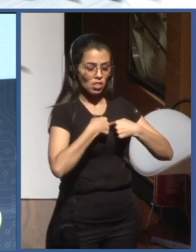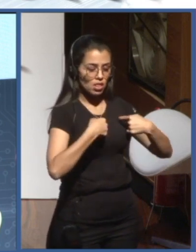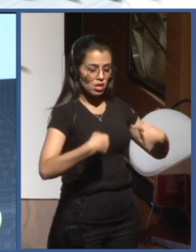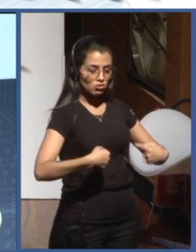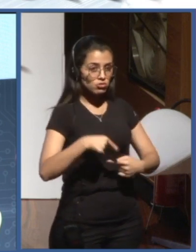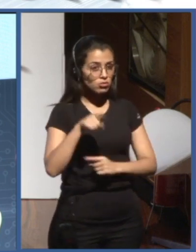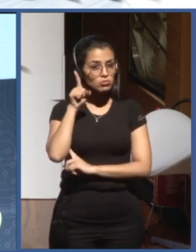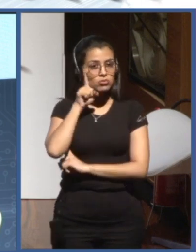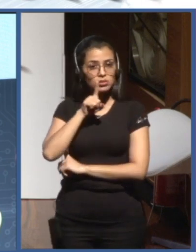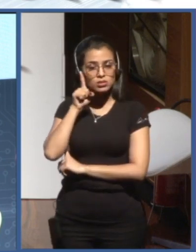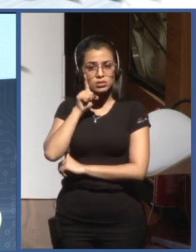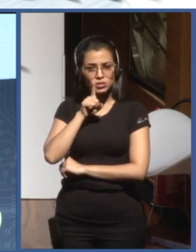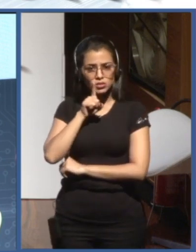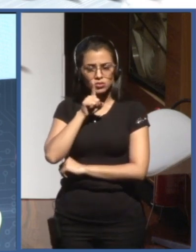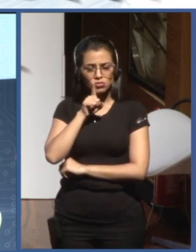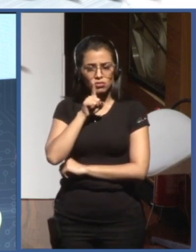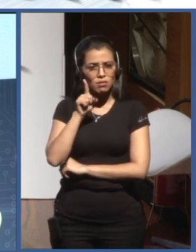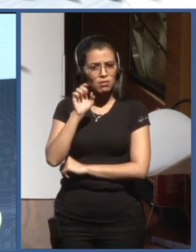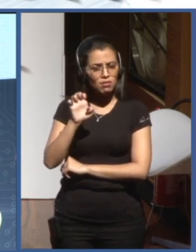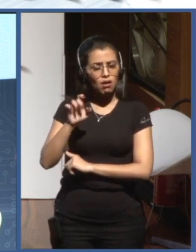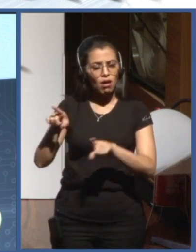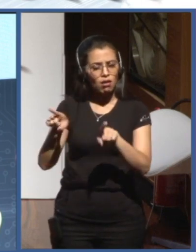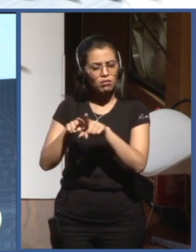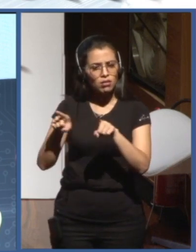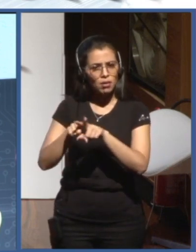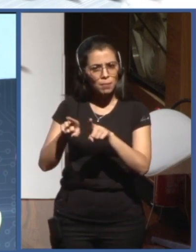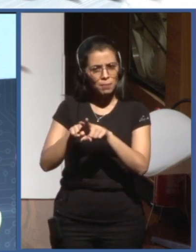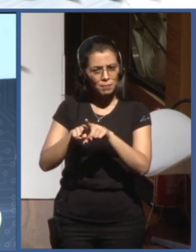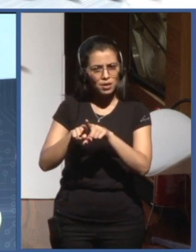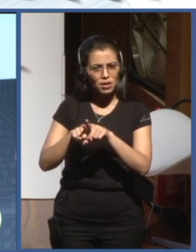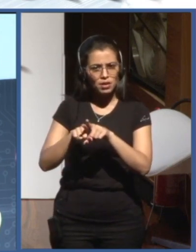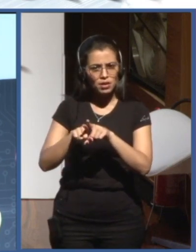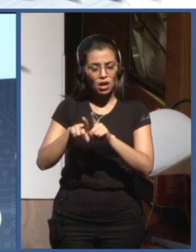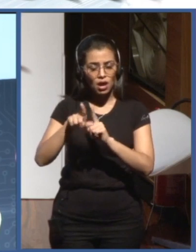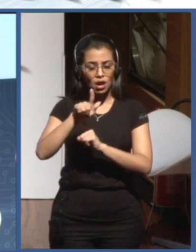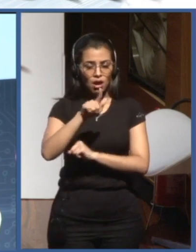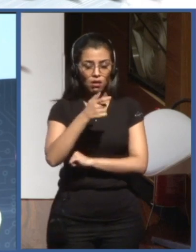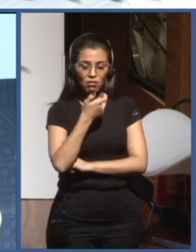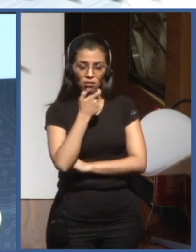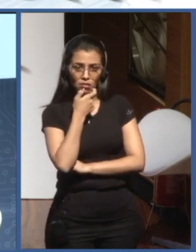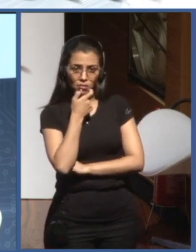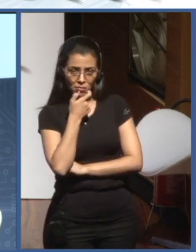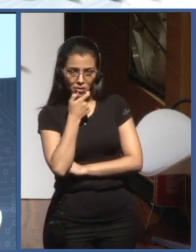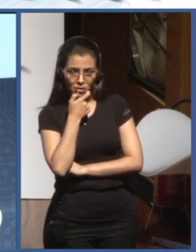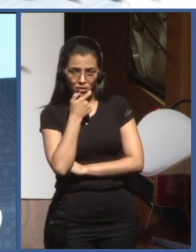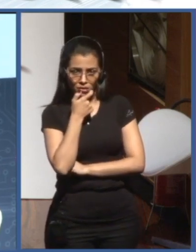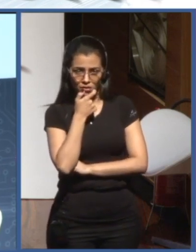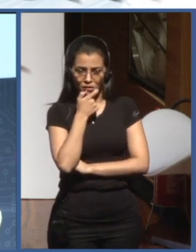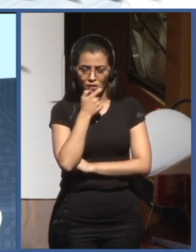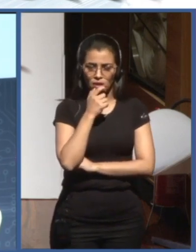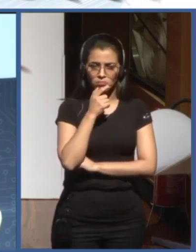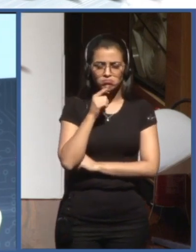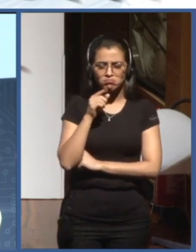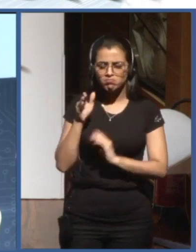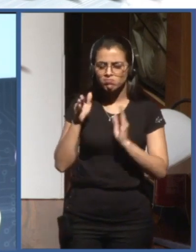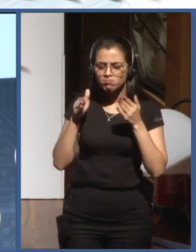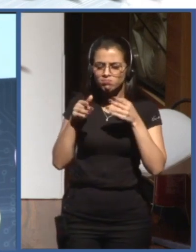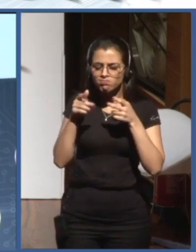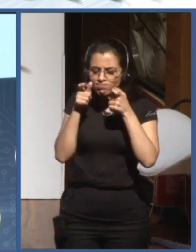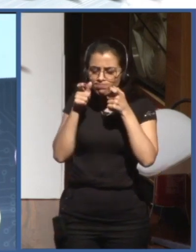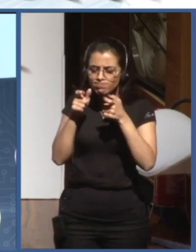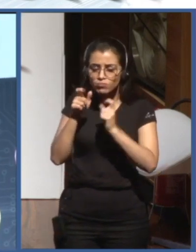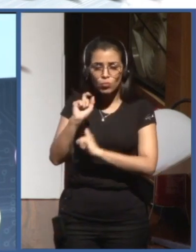estén… en… estén… estén… que… que… estén…